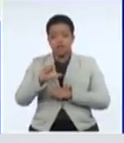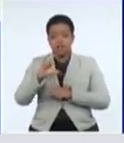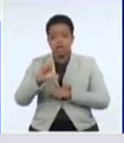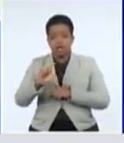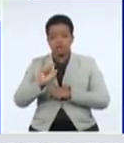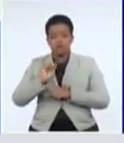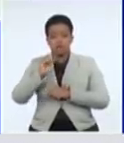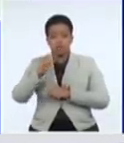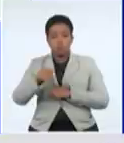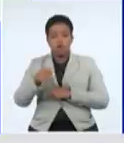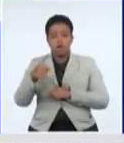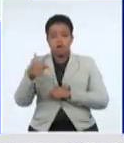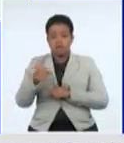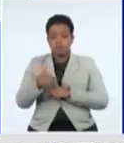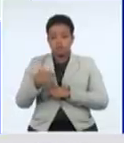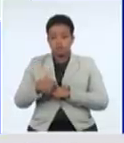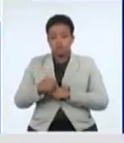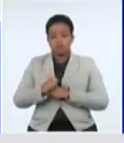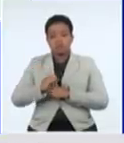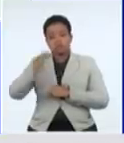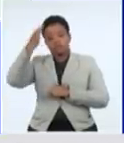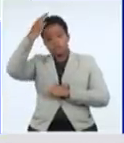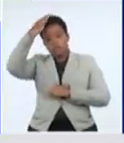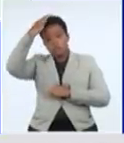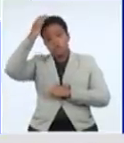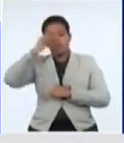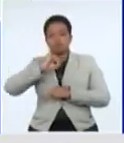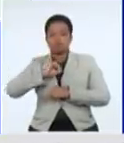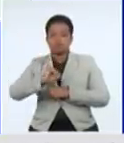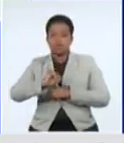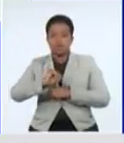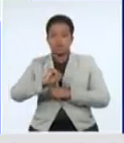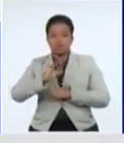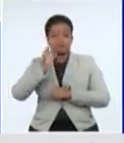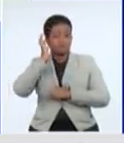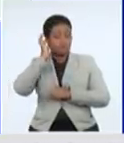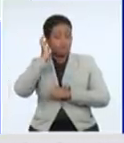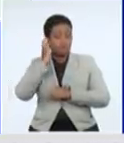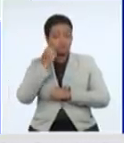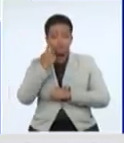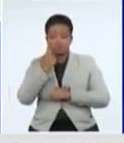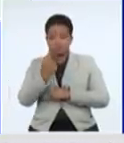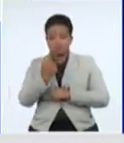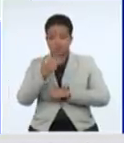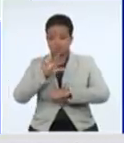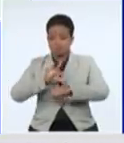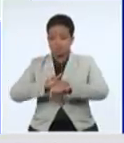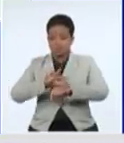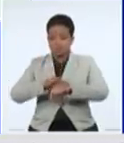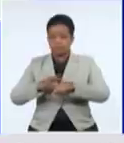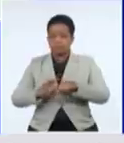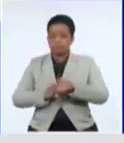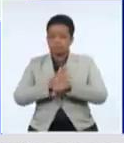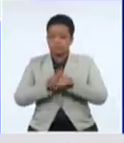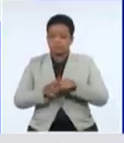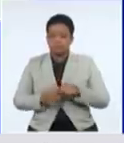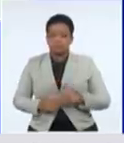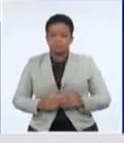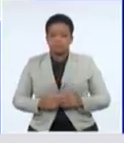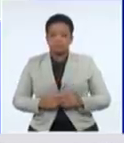Jatibonico, Tahuasco 6 y Fomento solo reporta un enfermo de COVID-19.